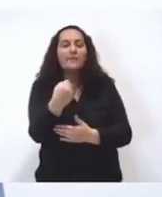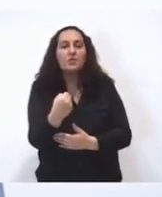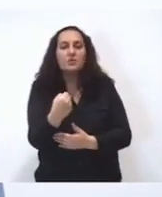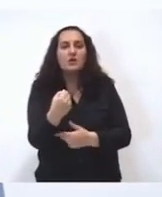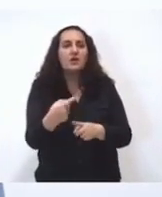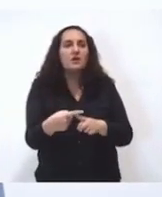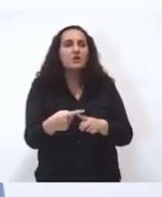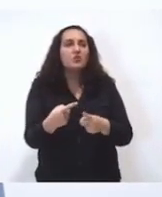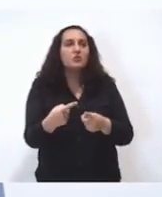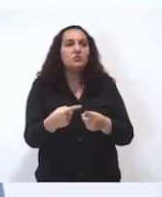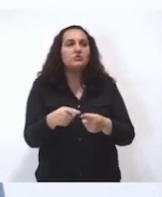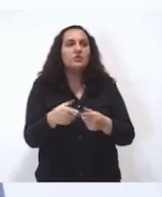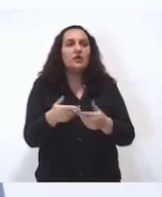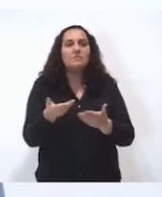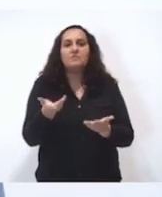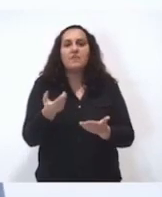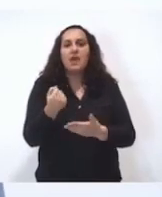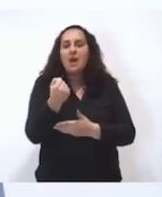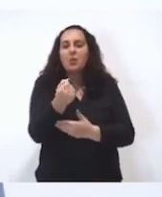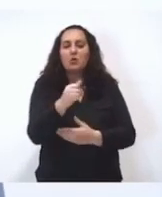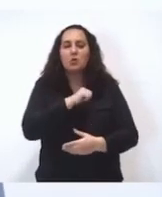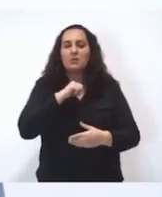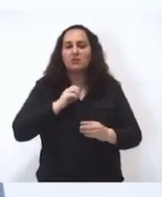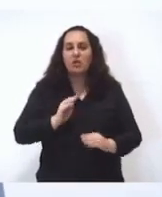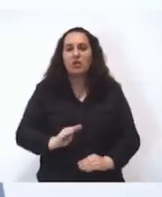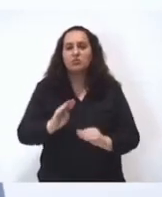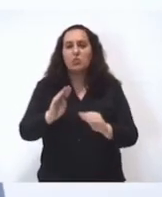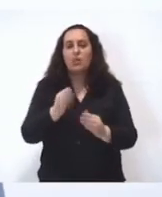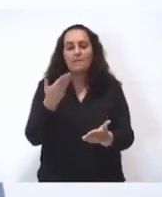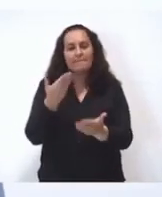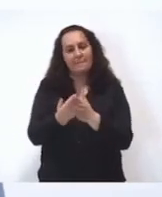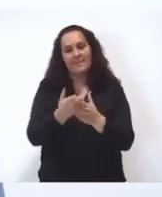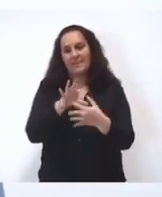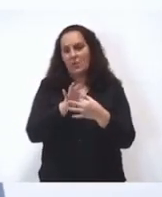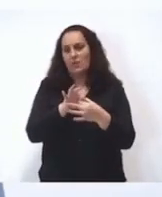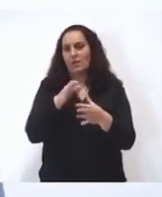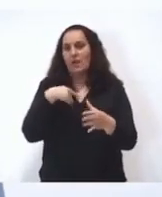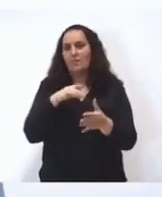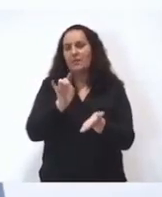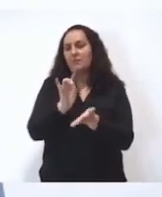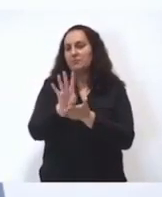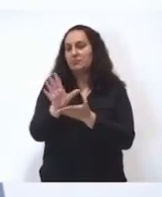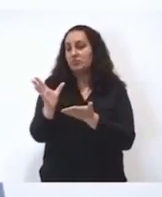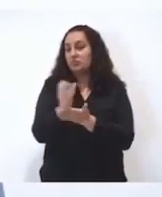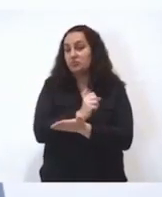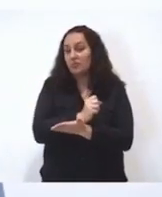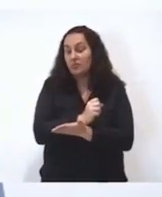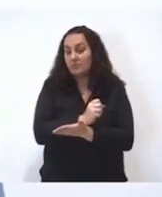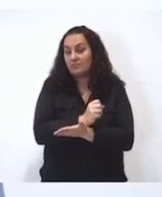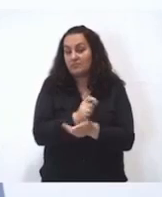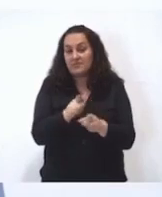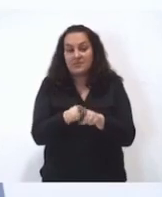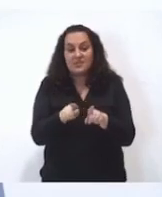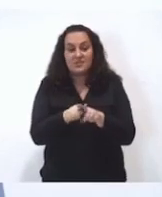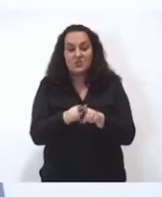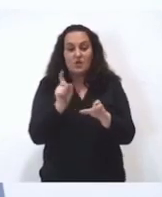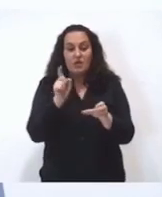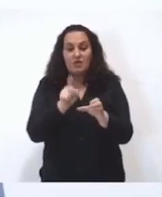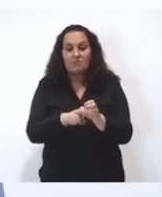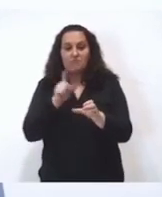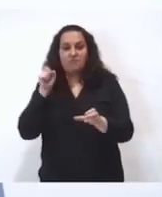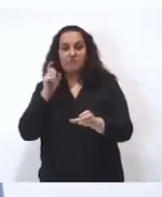a veces beneficios particulares? Nos piden unidad, pero nos dejan fuera de todo, como si no formáramos parte de